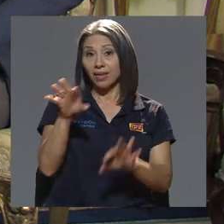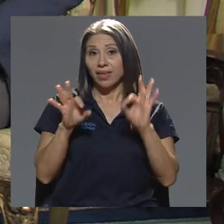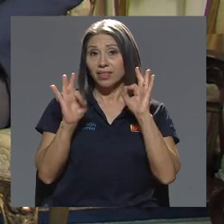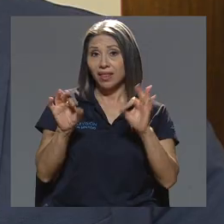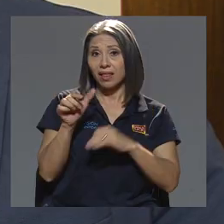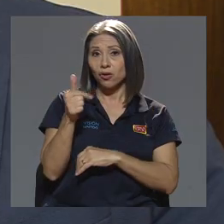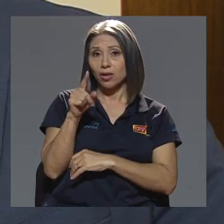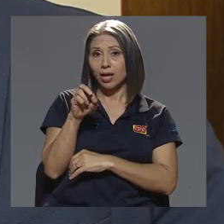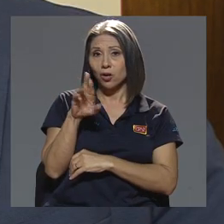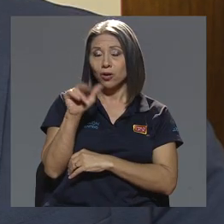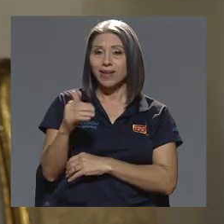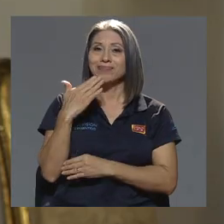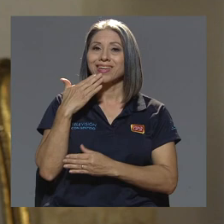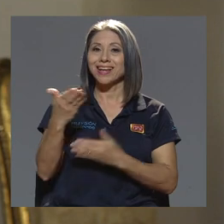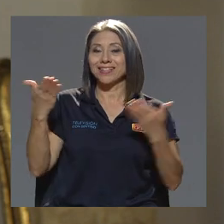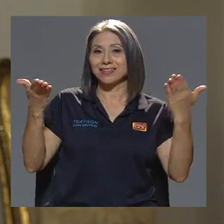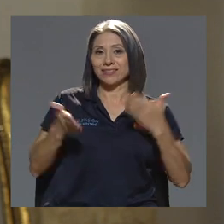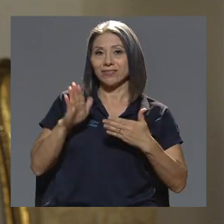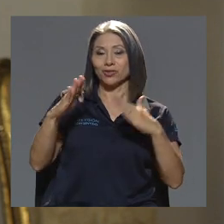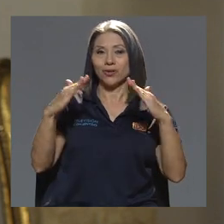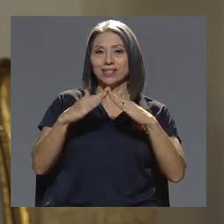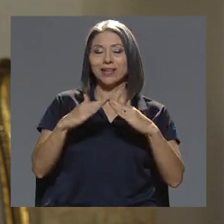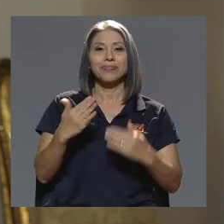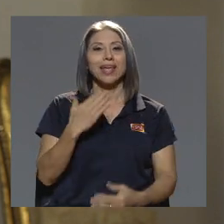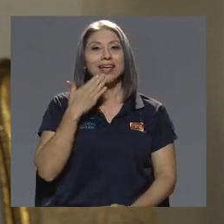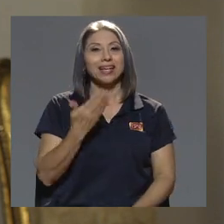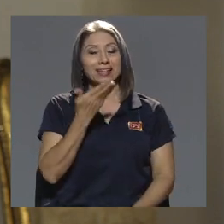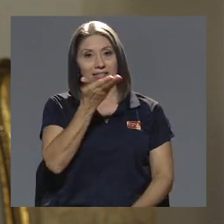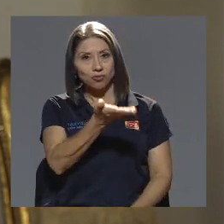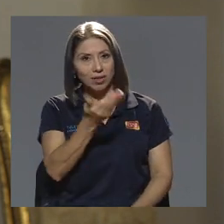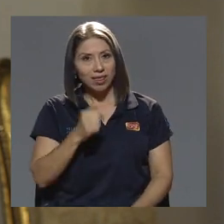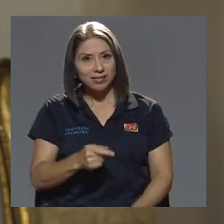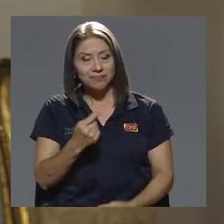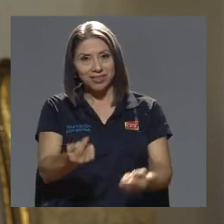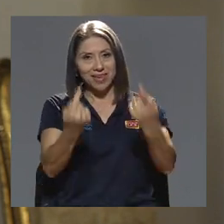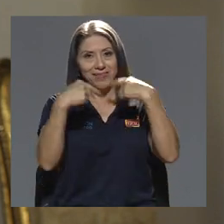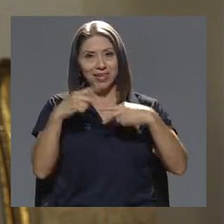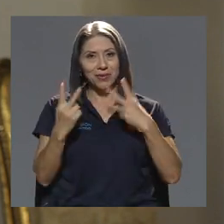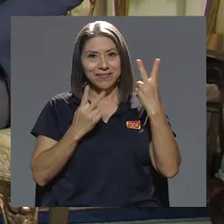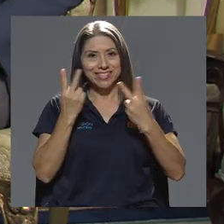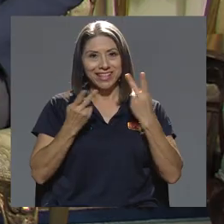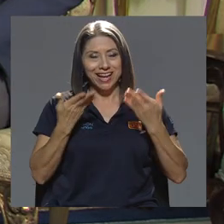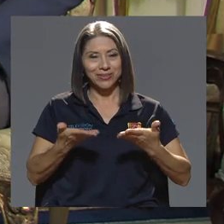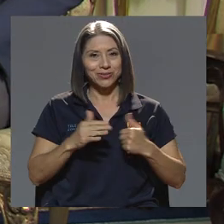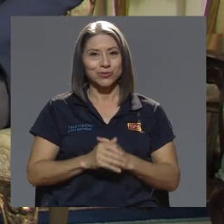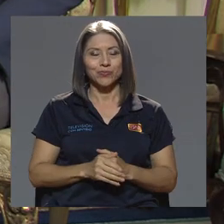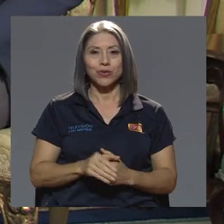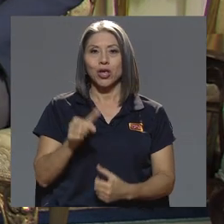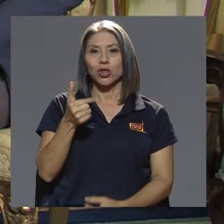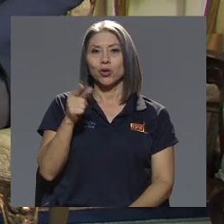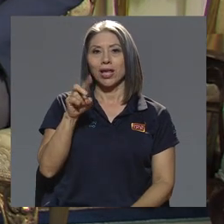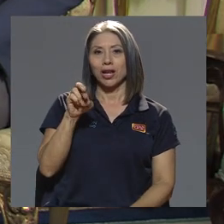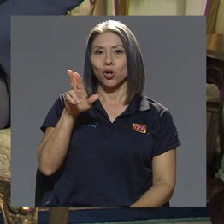¿Qué tal, doña Gloria? Gracias por recibirnos en su casa. Muchísimas gracias a ustedes que vinieron a visitarnos. Doña